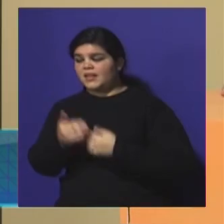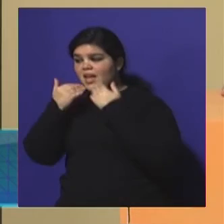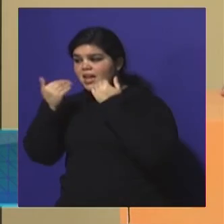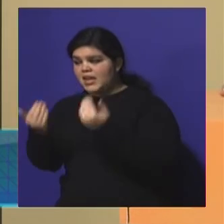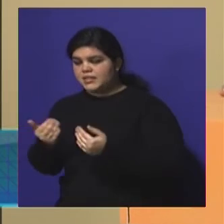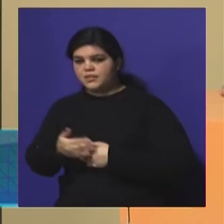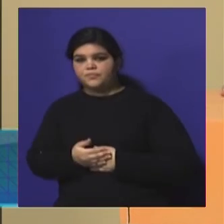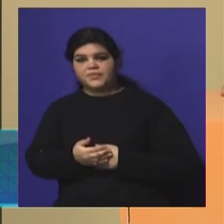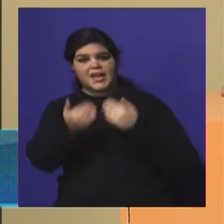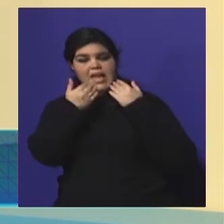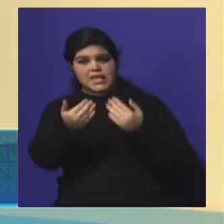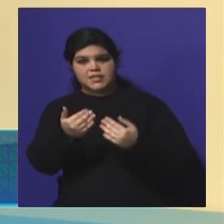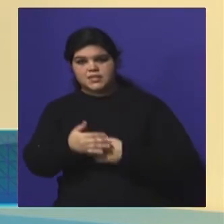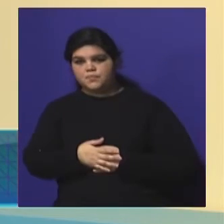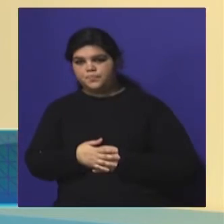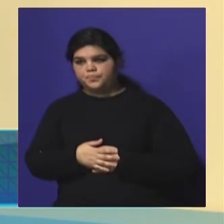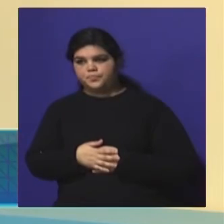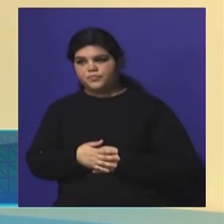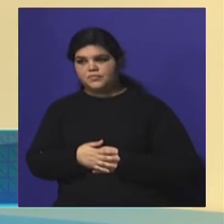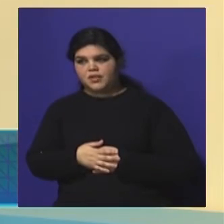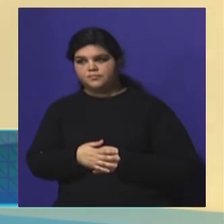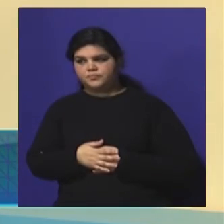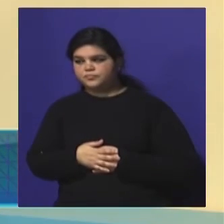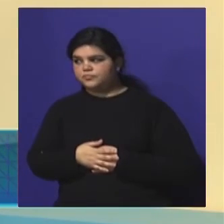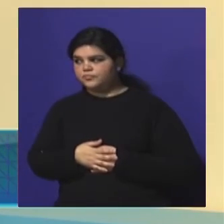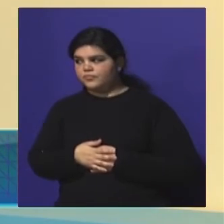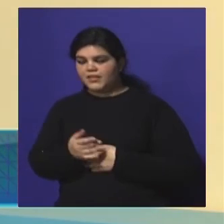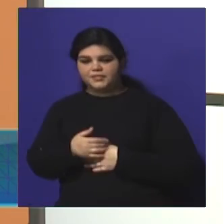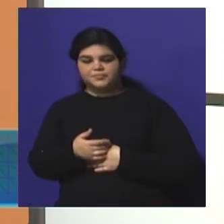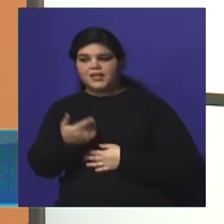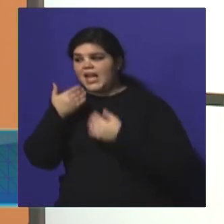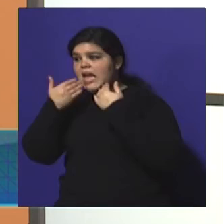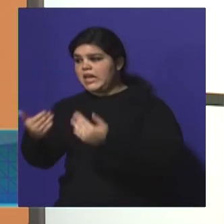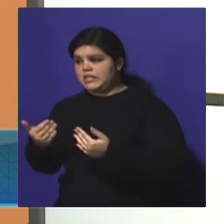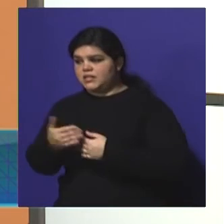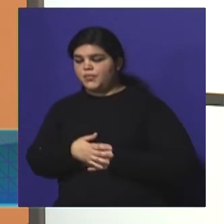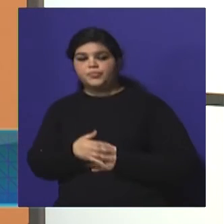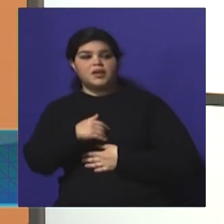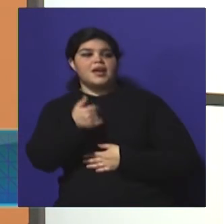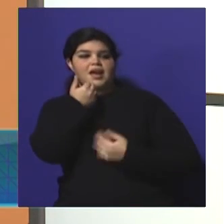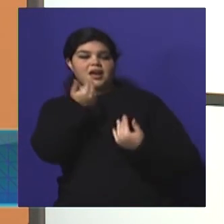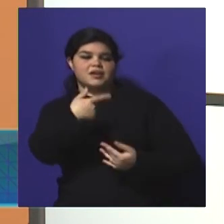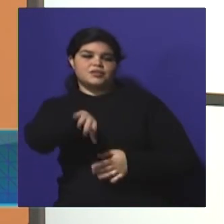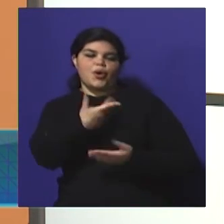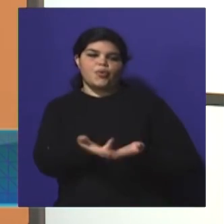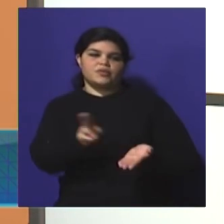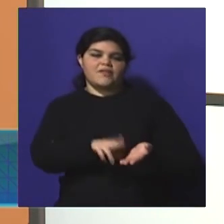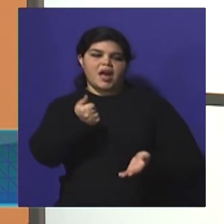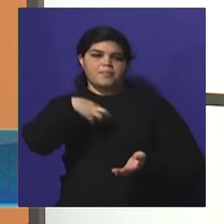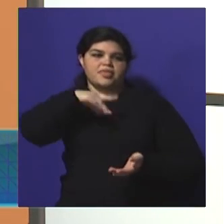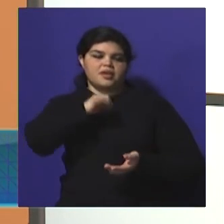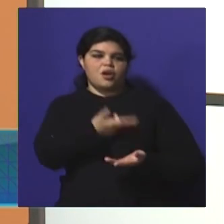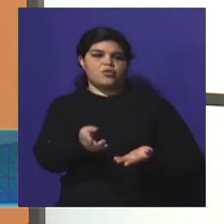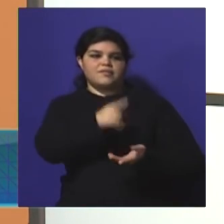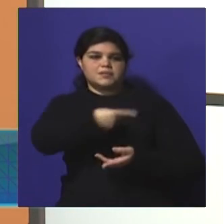gracias. De nada, Jorge. Bueno. Hasta luego. Nato, Jorge, yo el aire. Gracias por la atención. Gracias, Jorge, por una nueva columna de APD. Nos vemos la semana que viene.